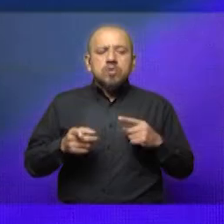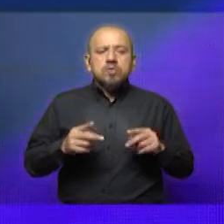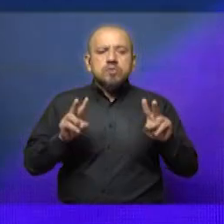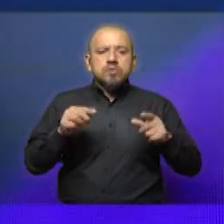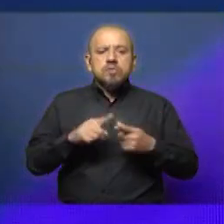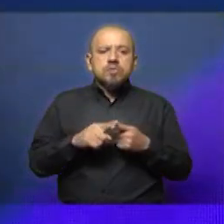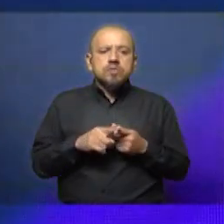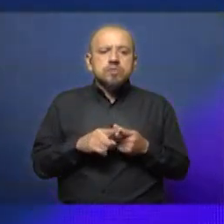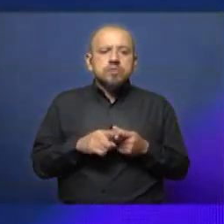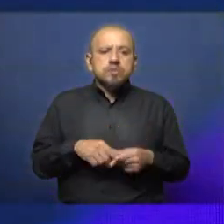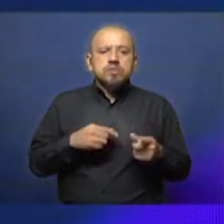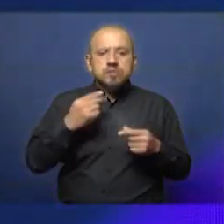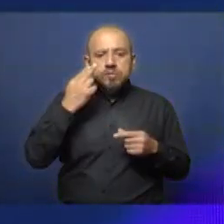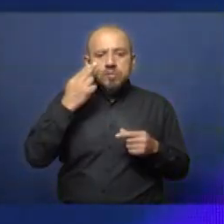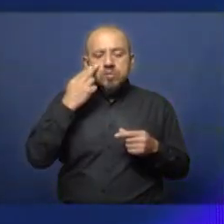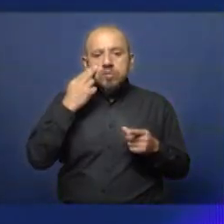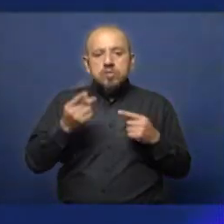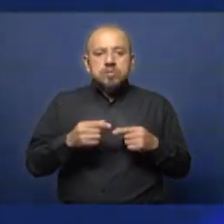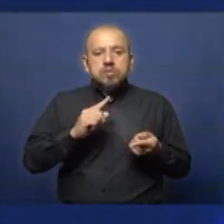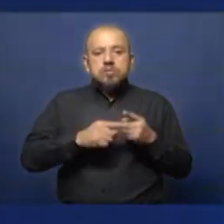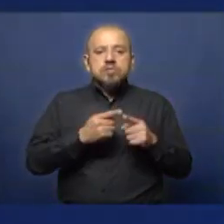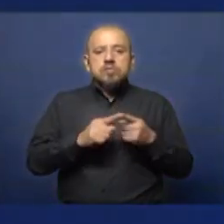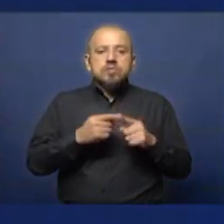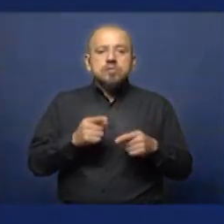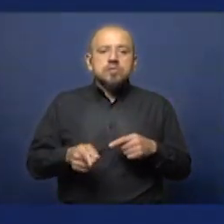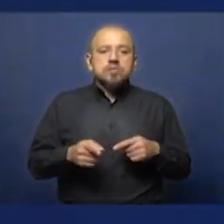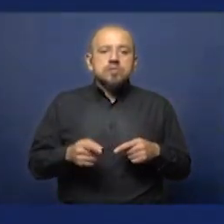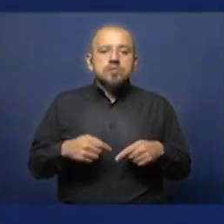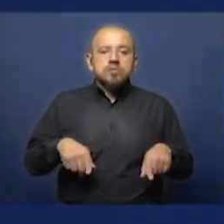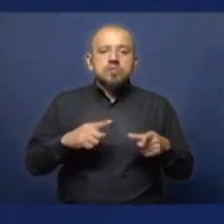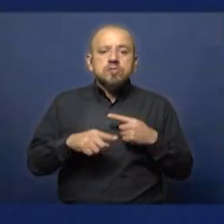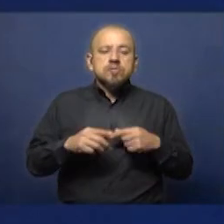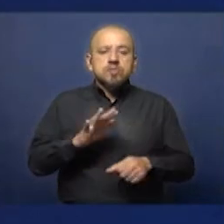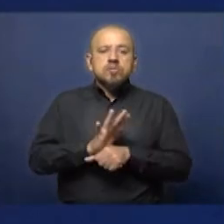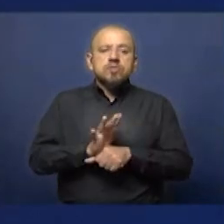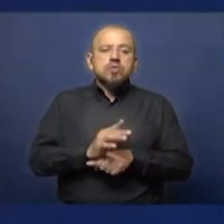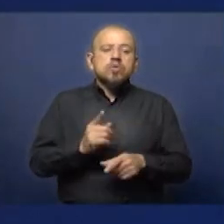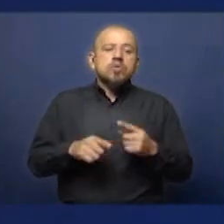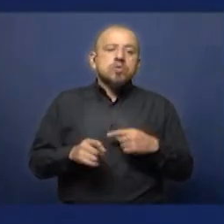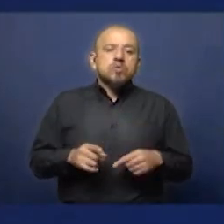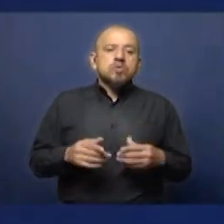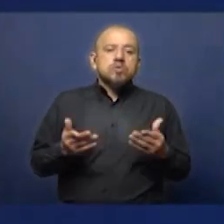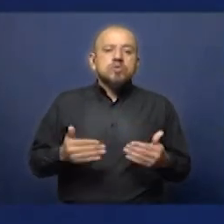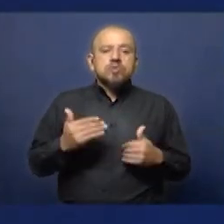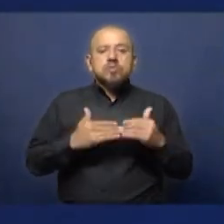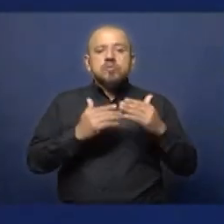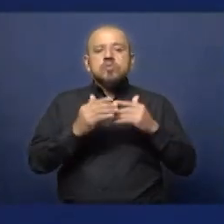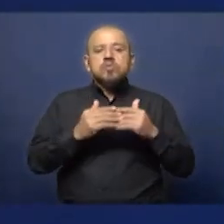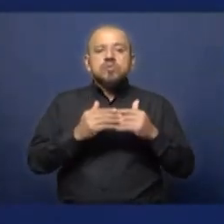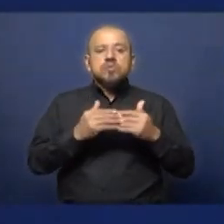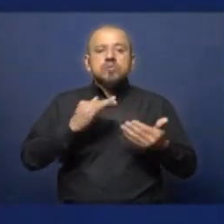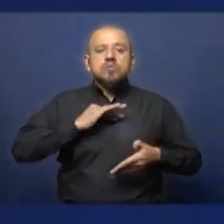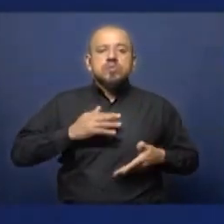categoría que que problematiza de mejor forma la relación este con lo biológico digamos y con la construcción del género